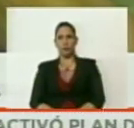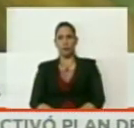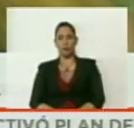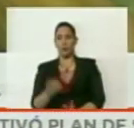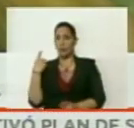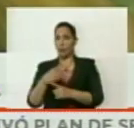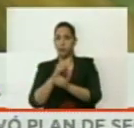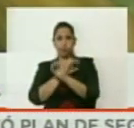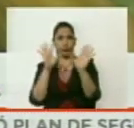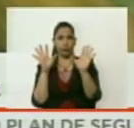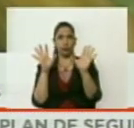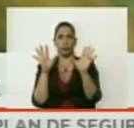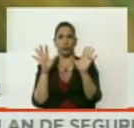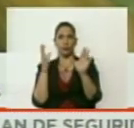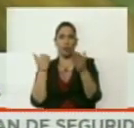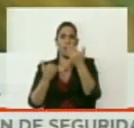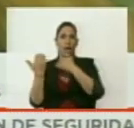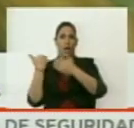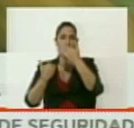aclarar que hace